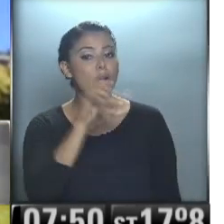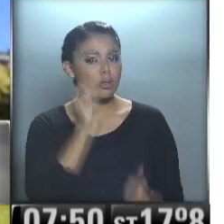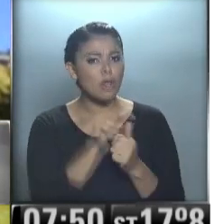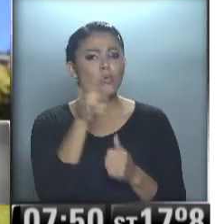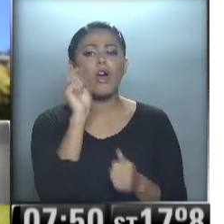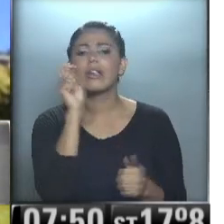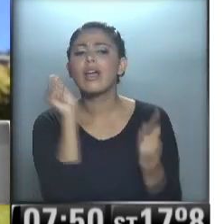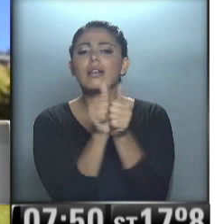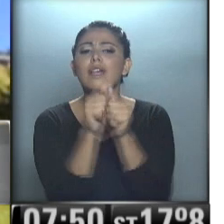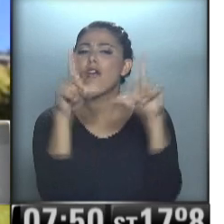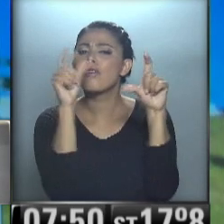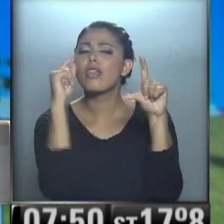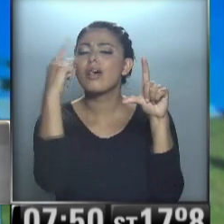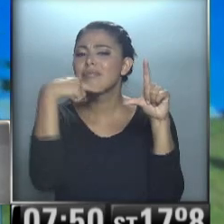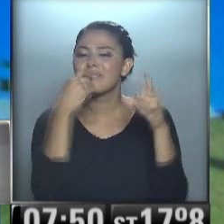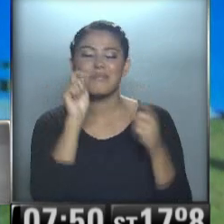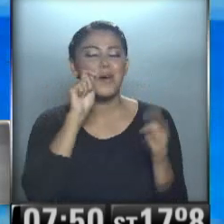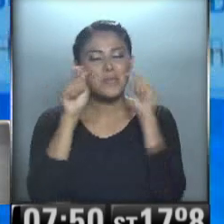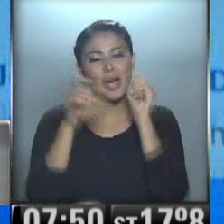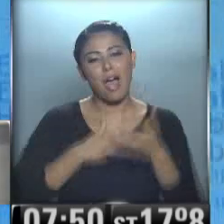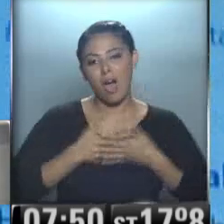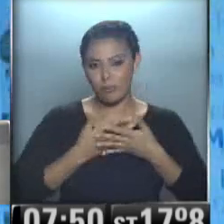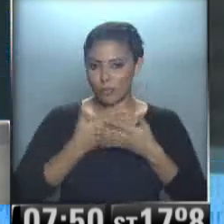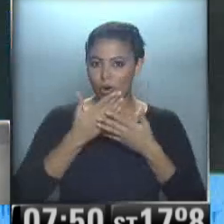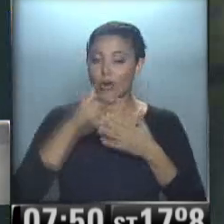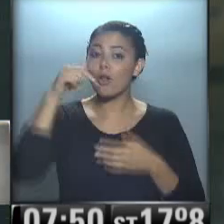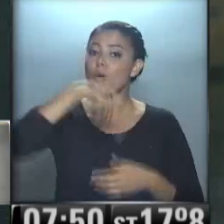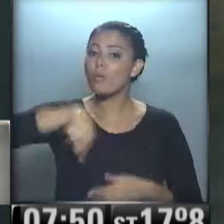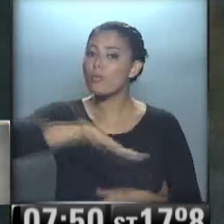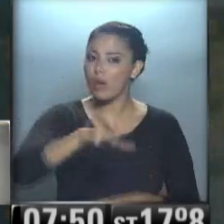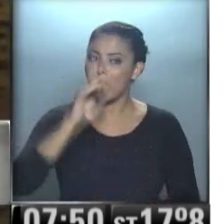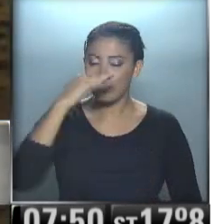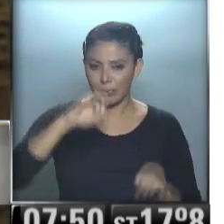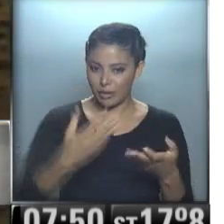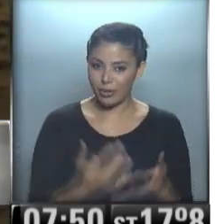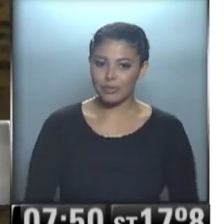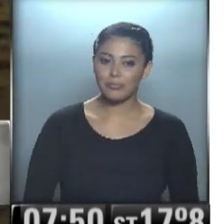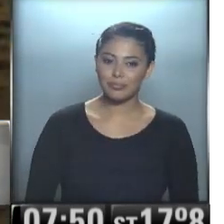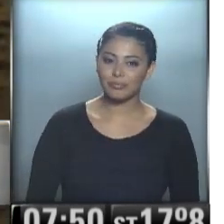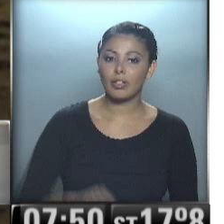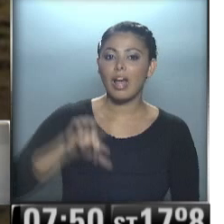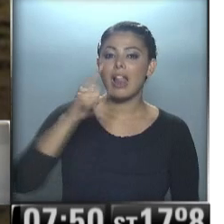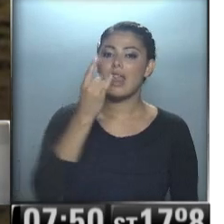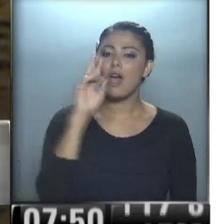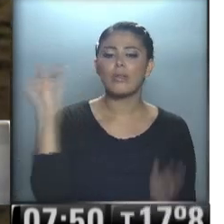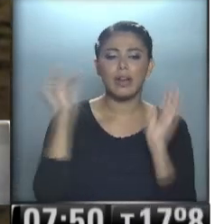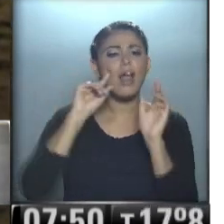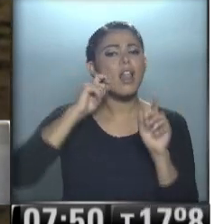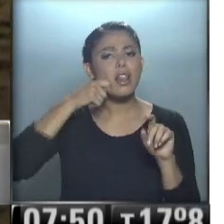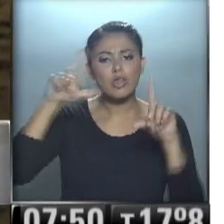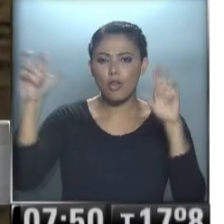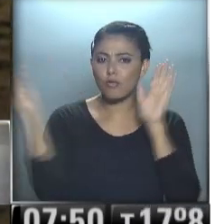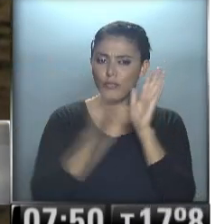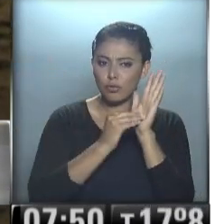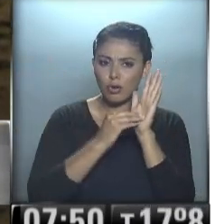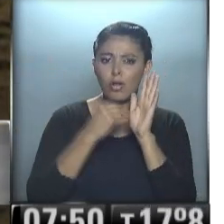estás ahí? Contame. Besos, mi amor, va a mejorar para ustedes también. Laura, mira qué linda foto nos